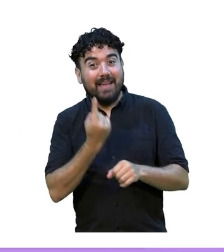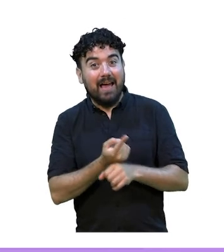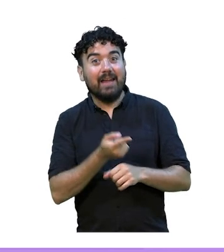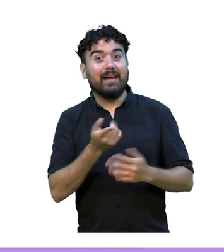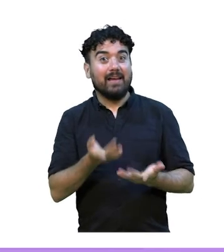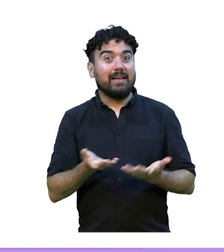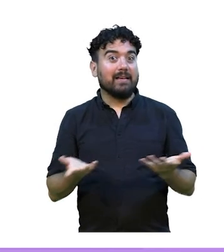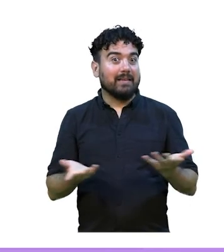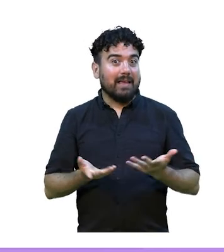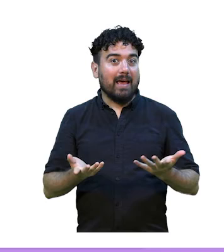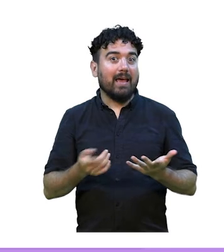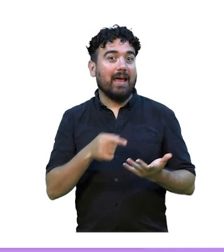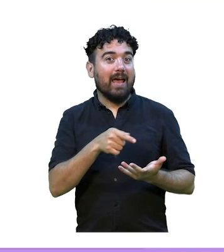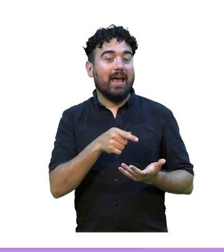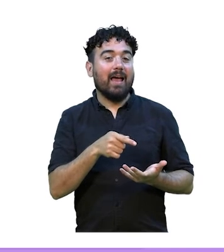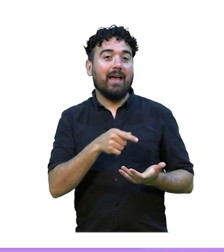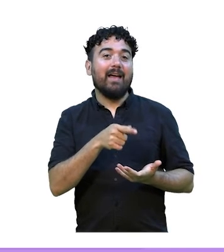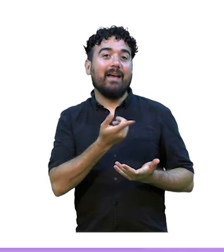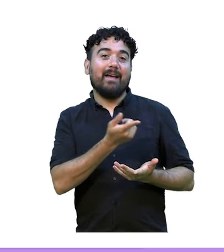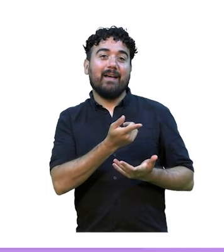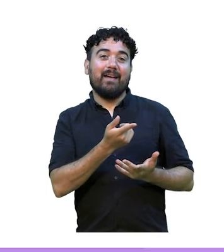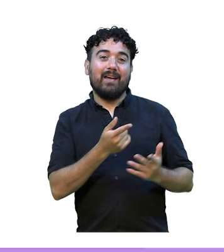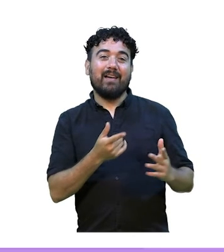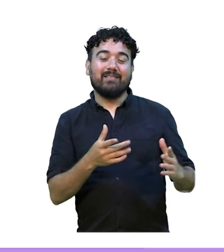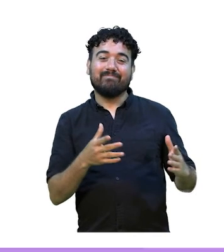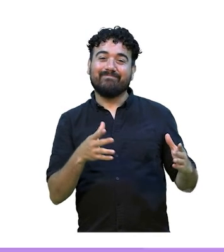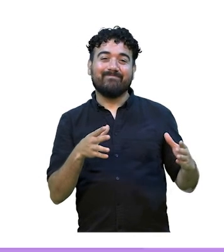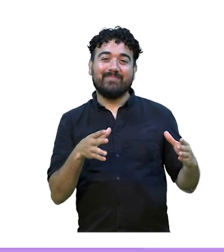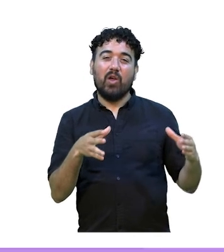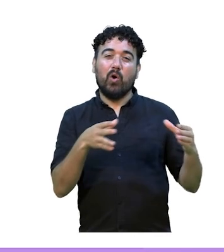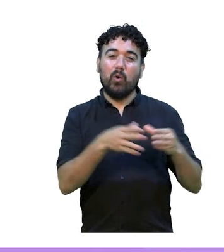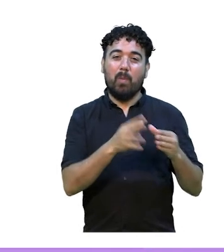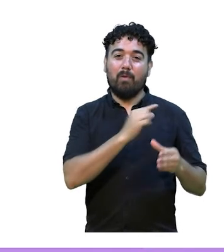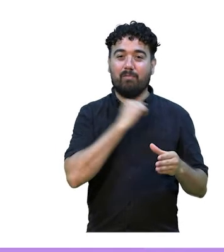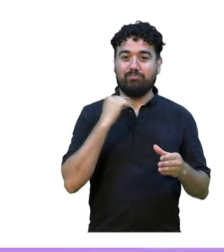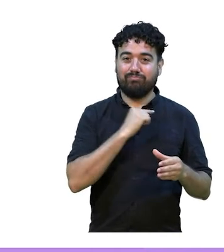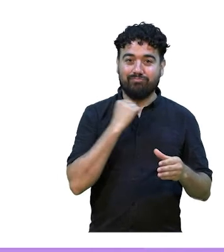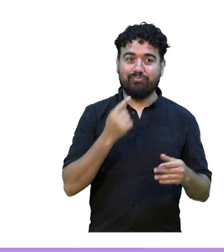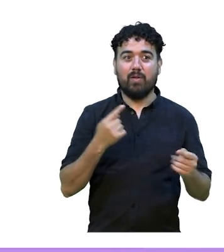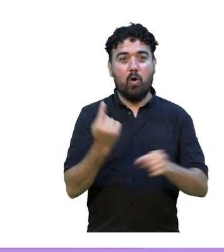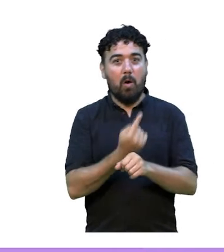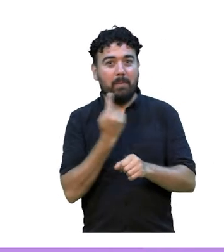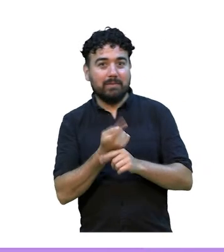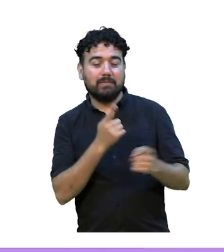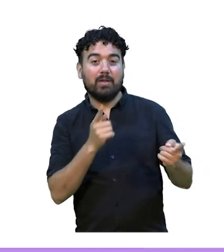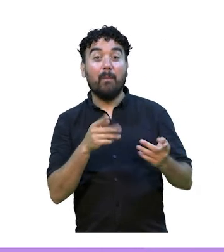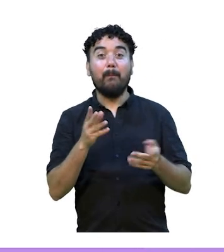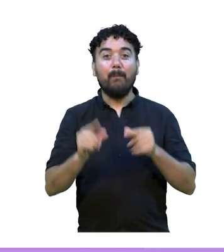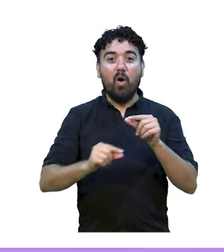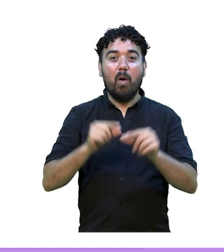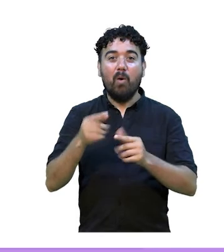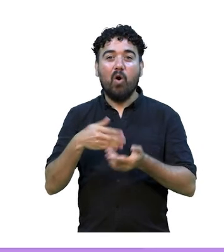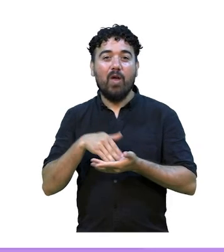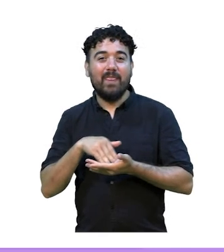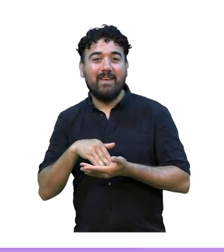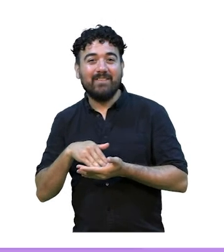paulatinamente, este era el gobierno de Eduardo Frei, ¿ya? Paulatinamente va produciéndose un proceso